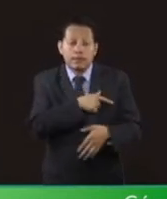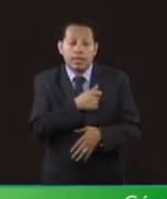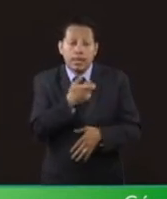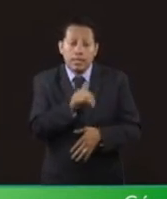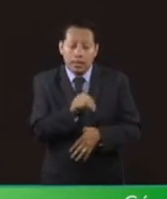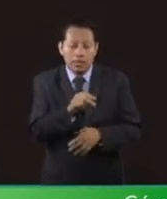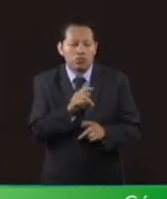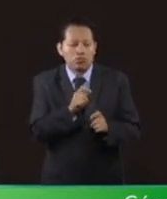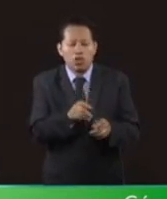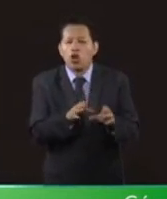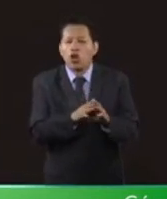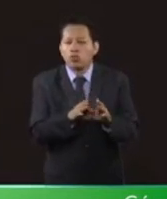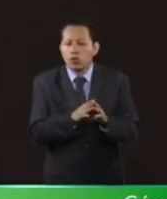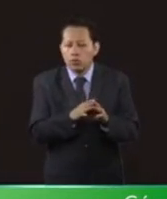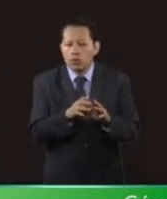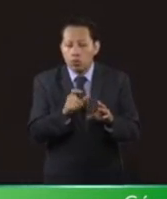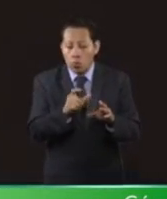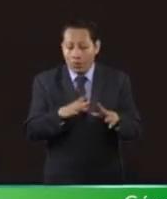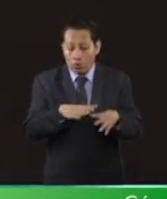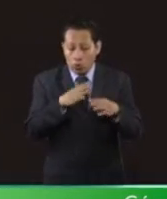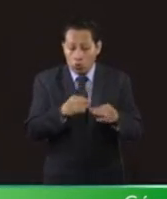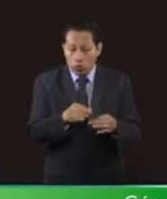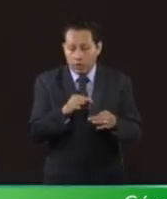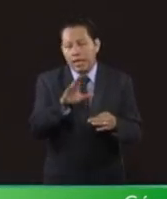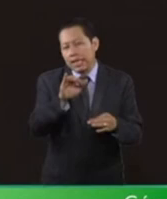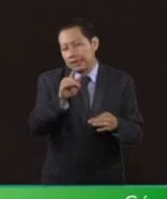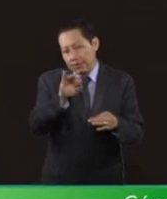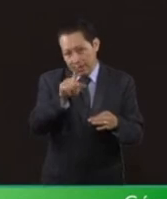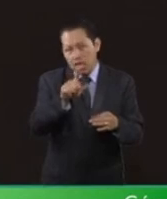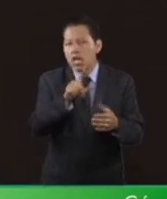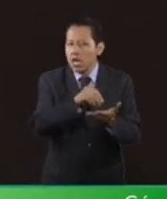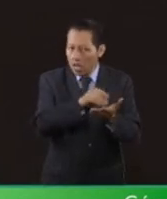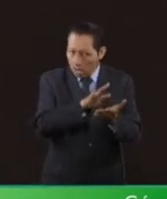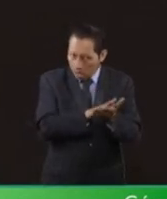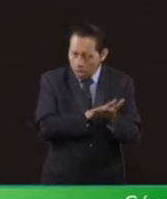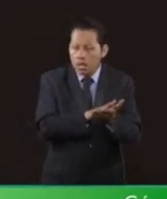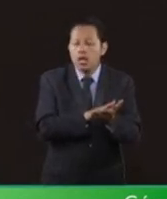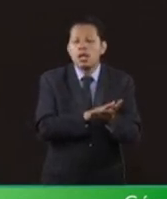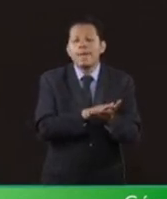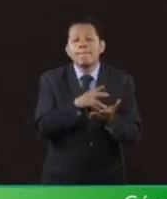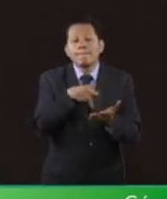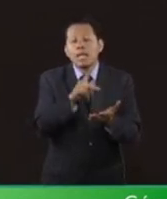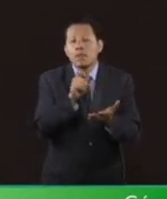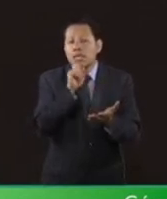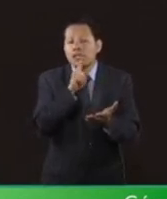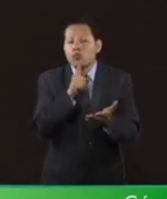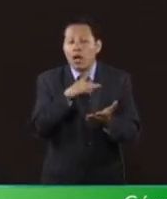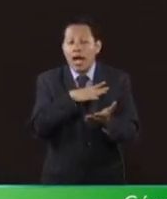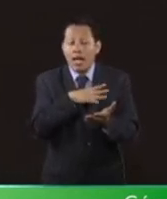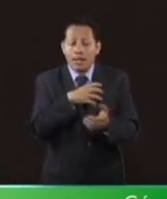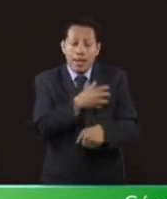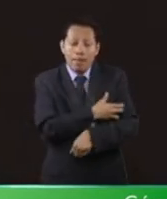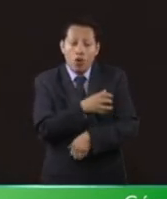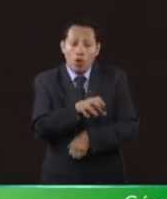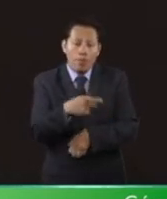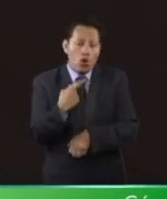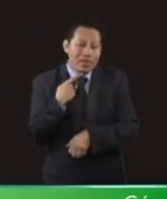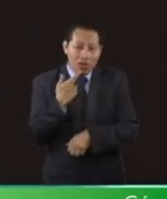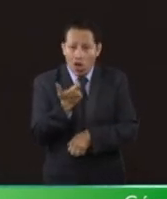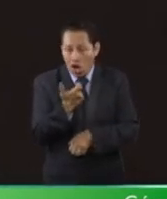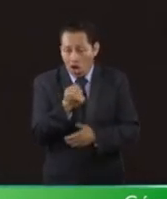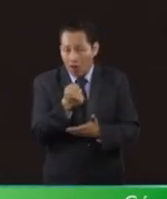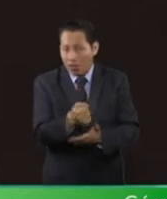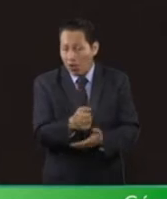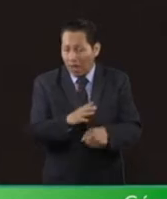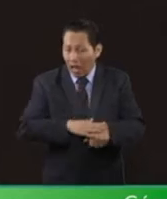nació siendo una institución de carácter civil, además de un cuestionable empoderamiento político y económico.